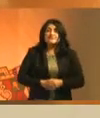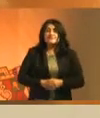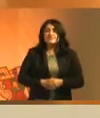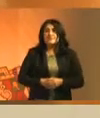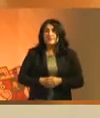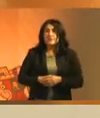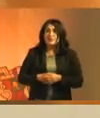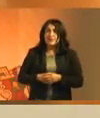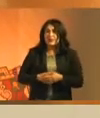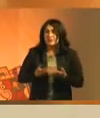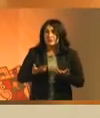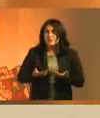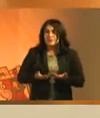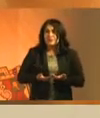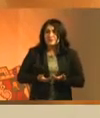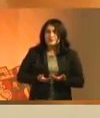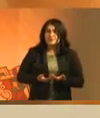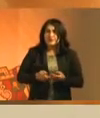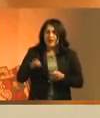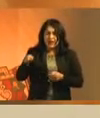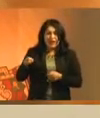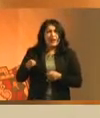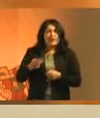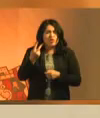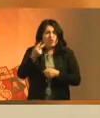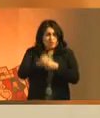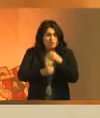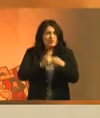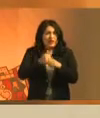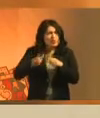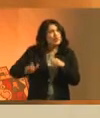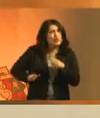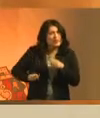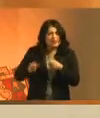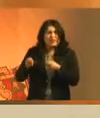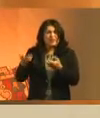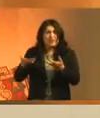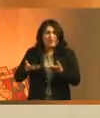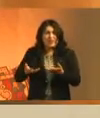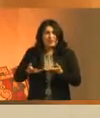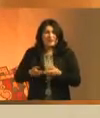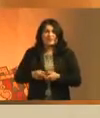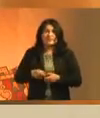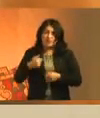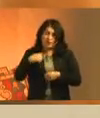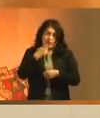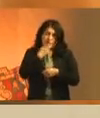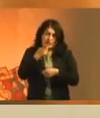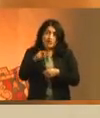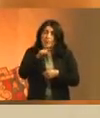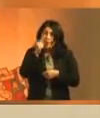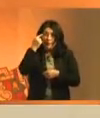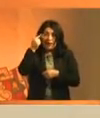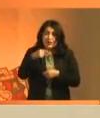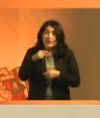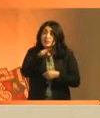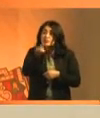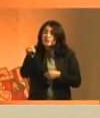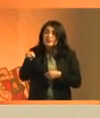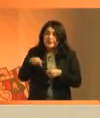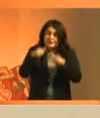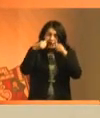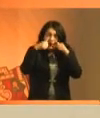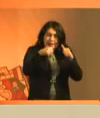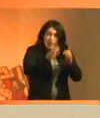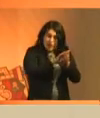lo que hace en estos dos años felipe carrillo puerto voy a mencionar lo nada más para que les llame la atención y libros según el tema que a